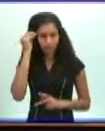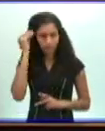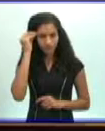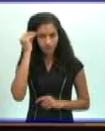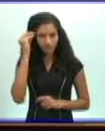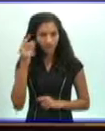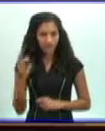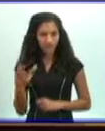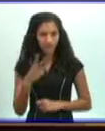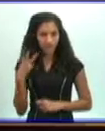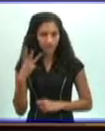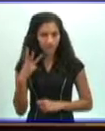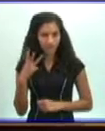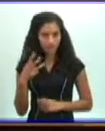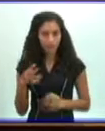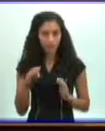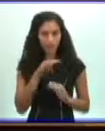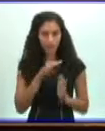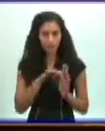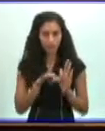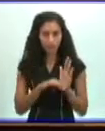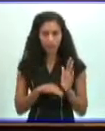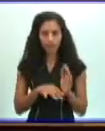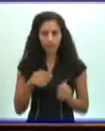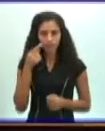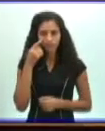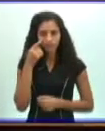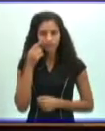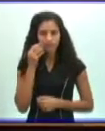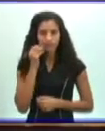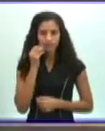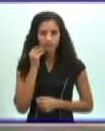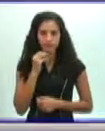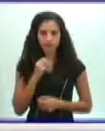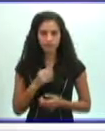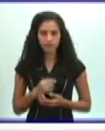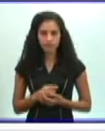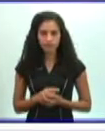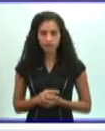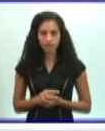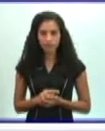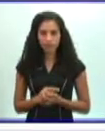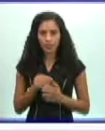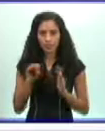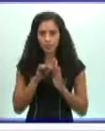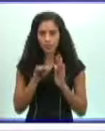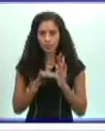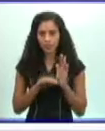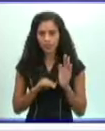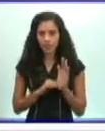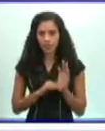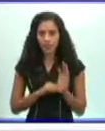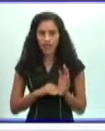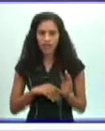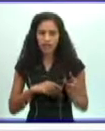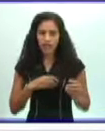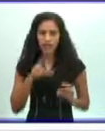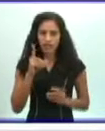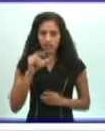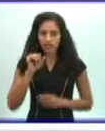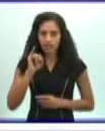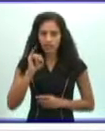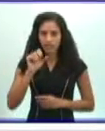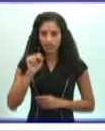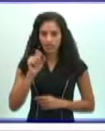una tercera propiedad. Vamos a verla. Es la propiedad distributiva, que